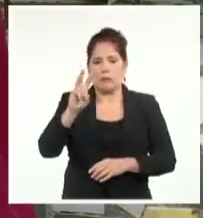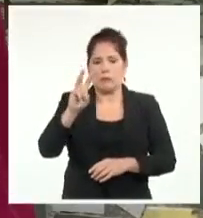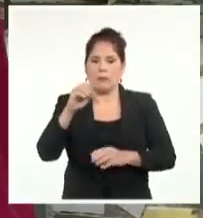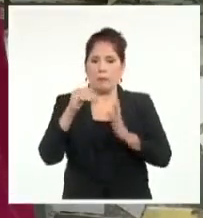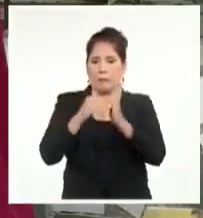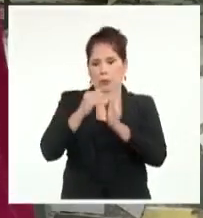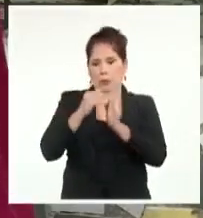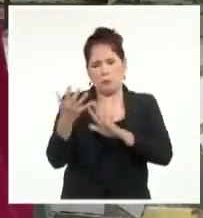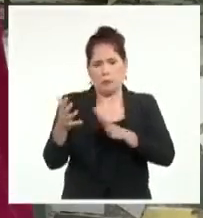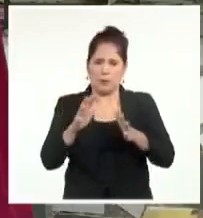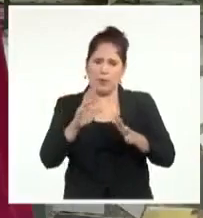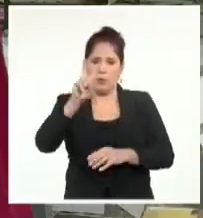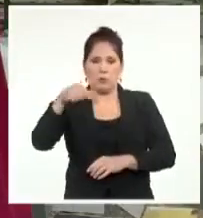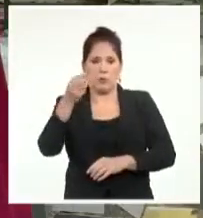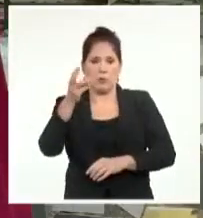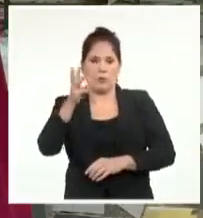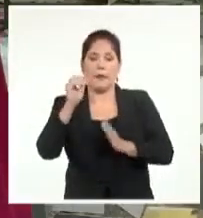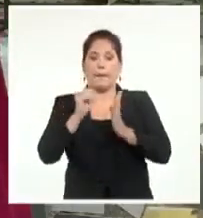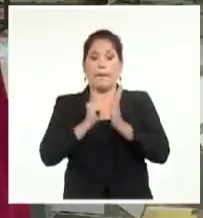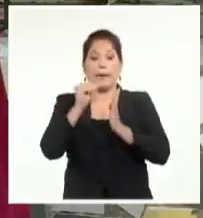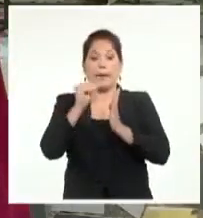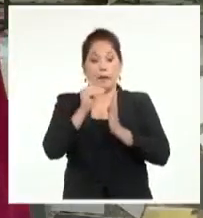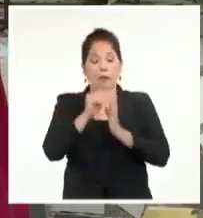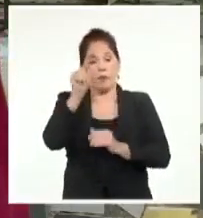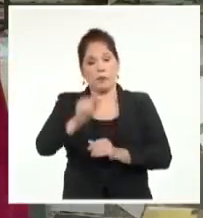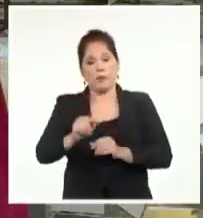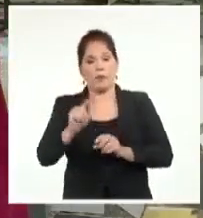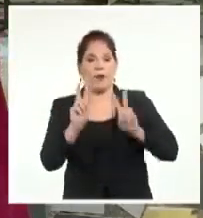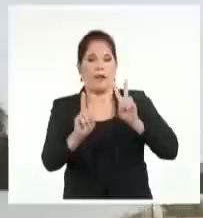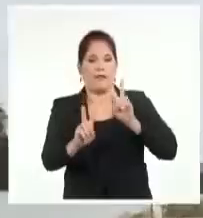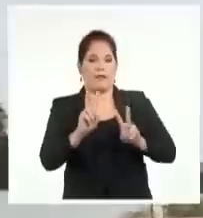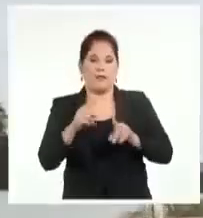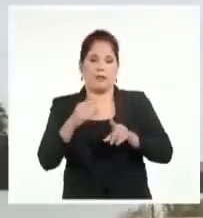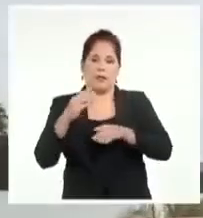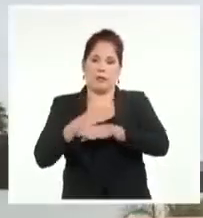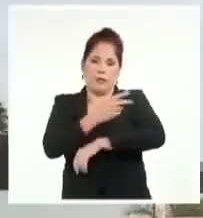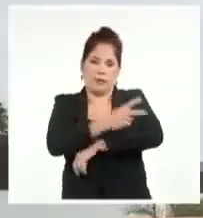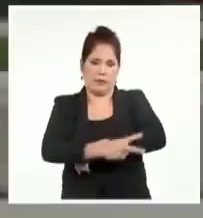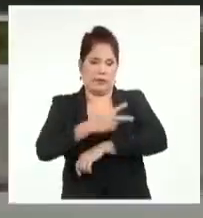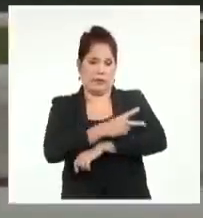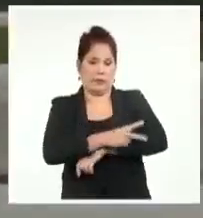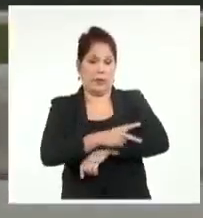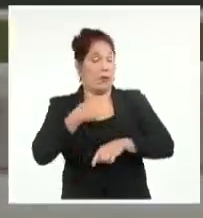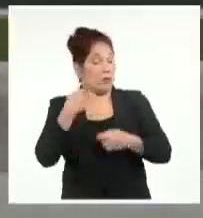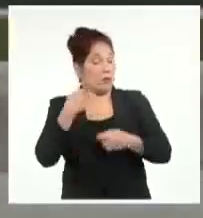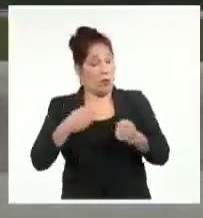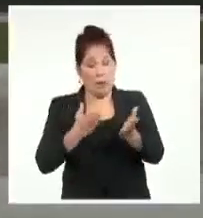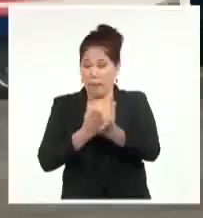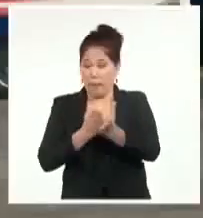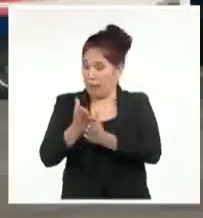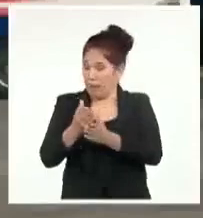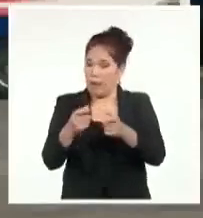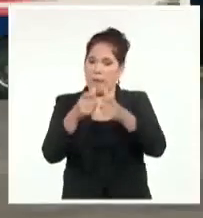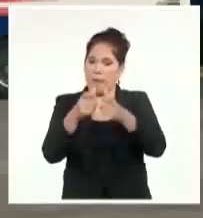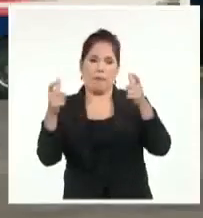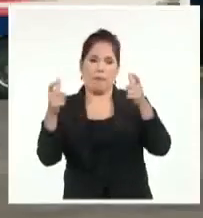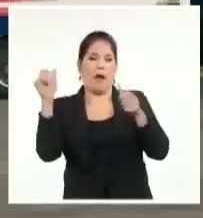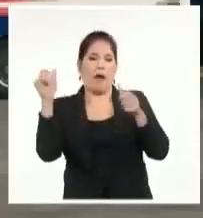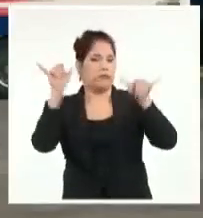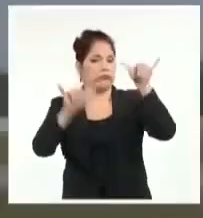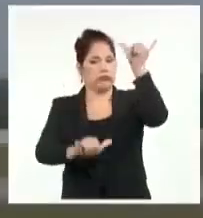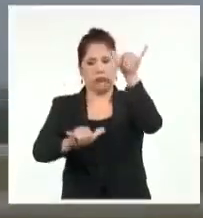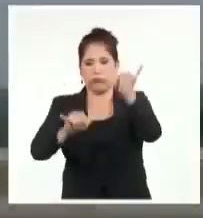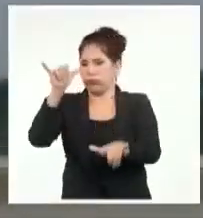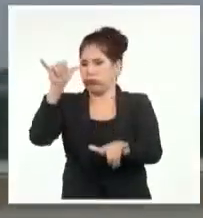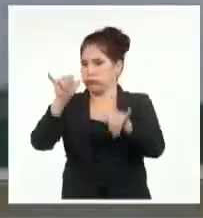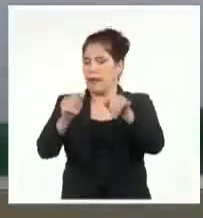millones o 2,3 millones de visitantes internacionales. Tendremos que continuar incrementando la conexión aérea al país a partir